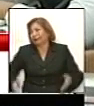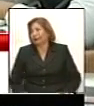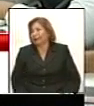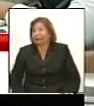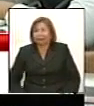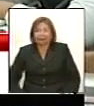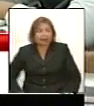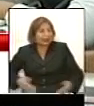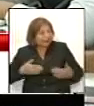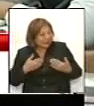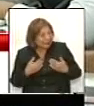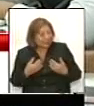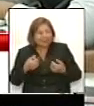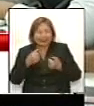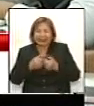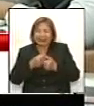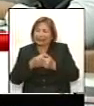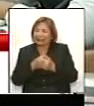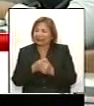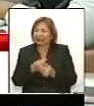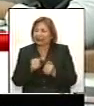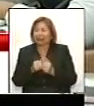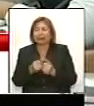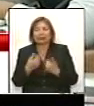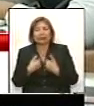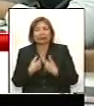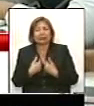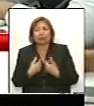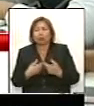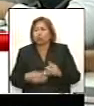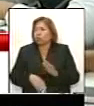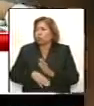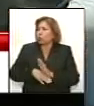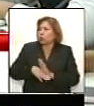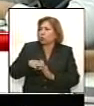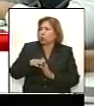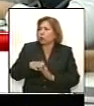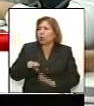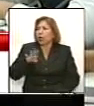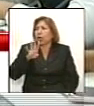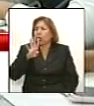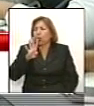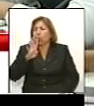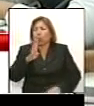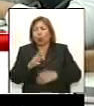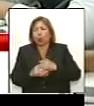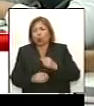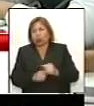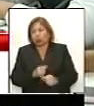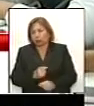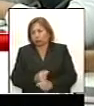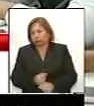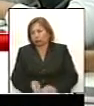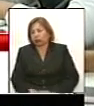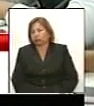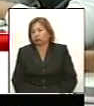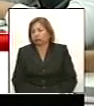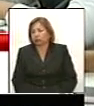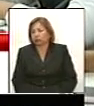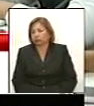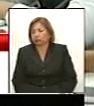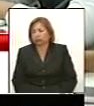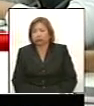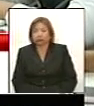que el delito a perseguir tiene que tener una pena superior a 4 años de privación contra la libertad,